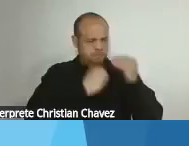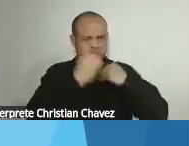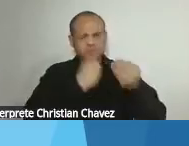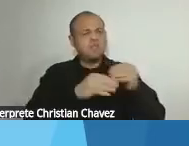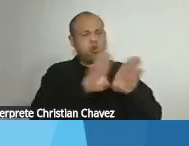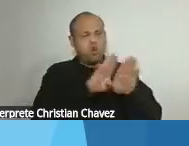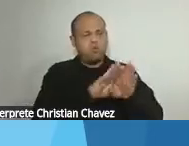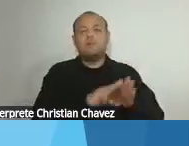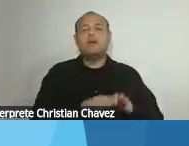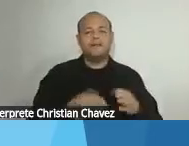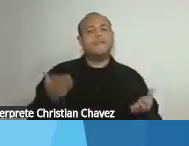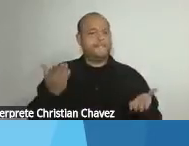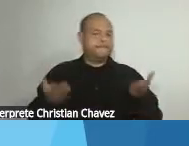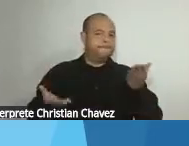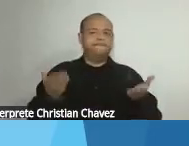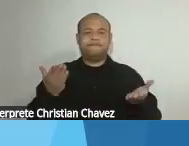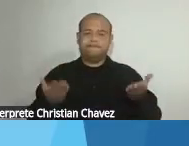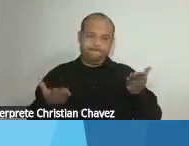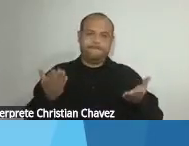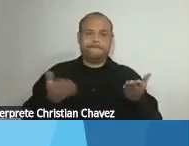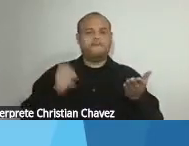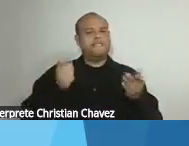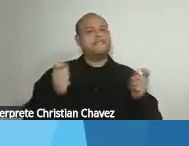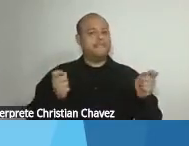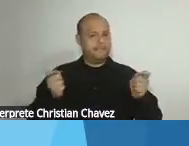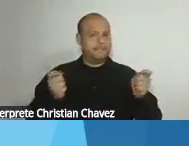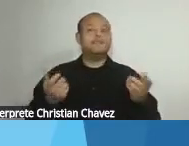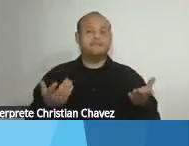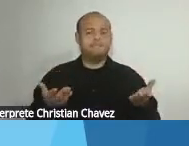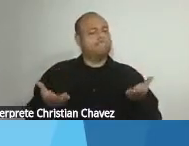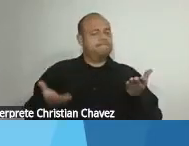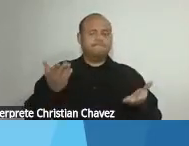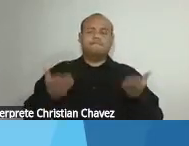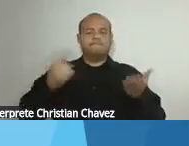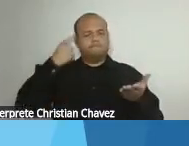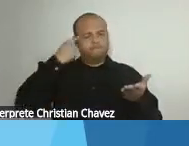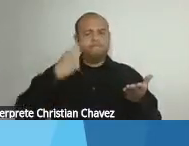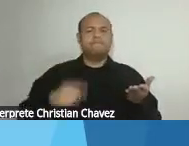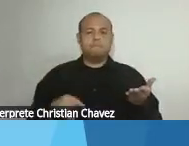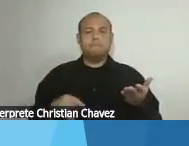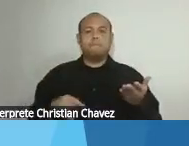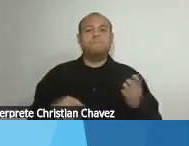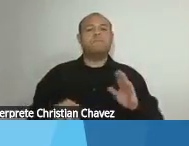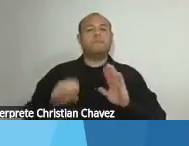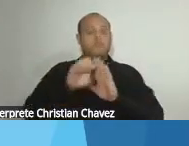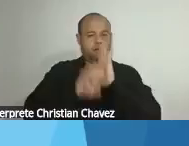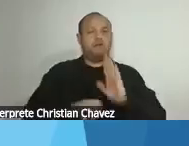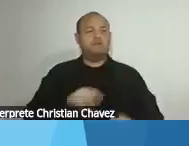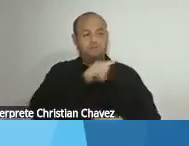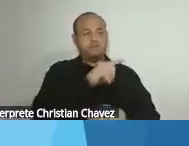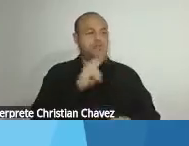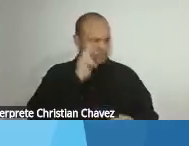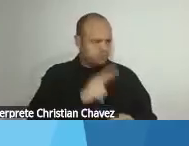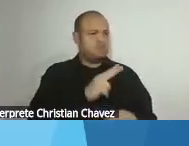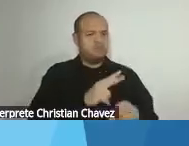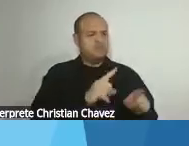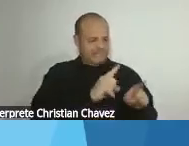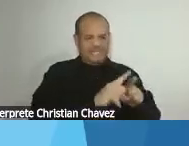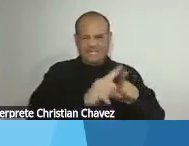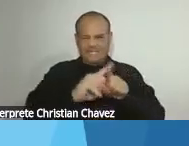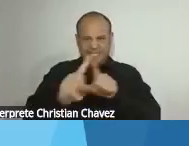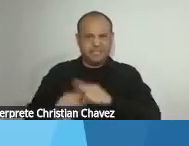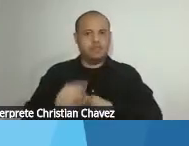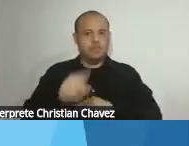forma equilibrada? Que se maneje pues este porcentaje en cuestión de macronutrientes, que tenga